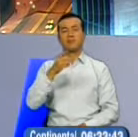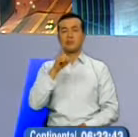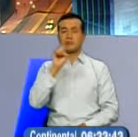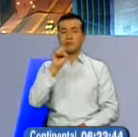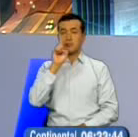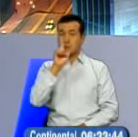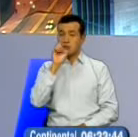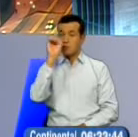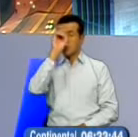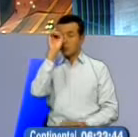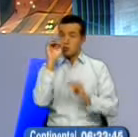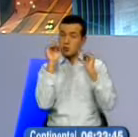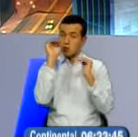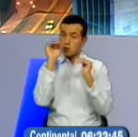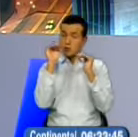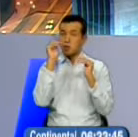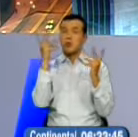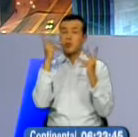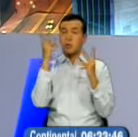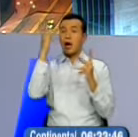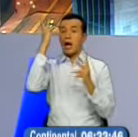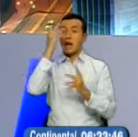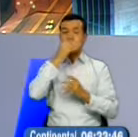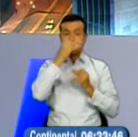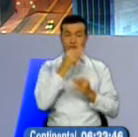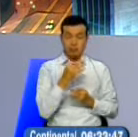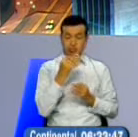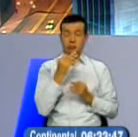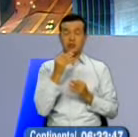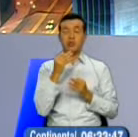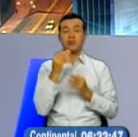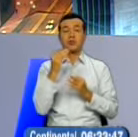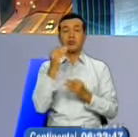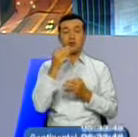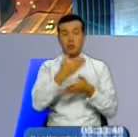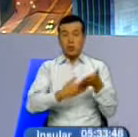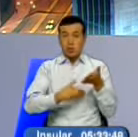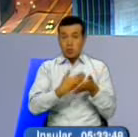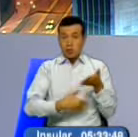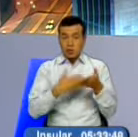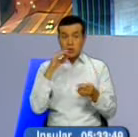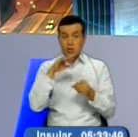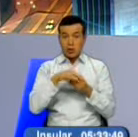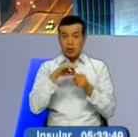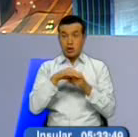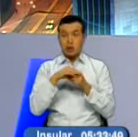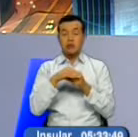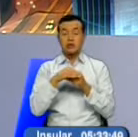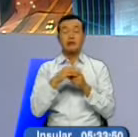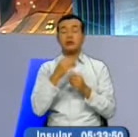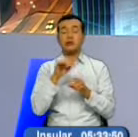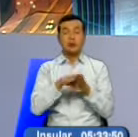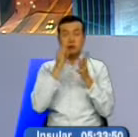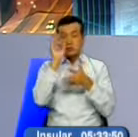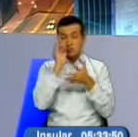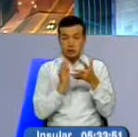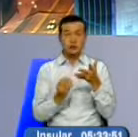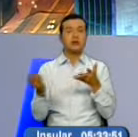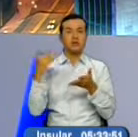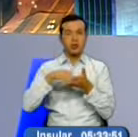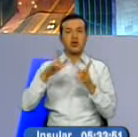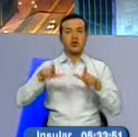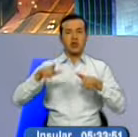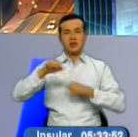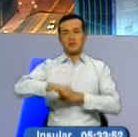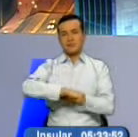0,01% fue la diferencia que existió entre el escrutinio oficial y el recuento de las actas objetadas, con lo cual no solo se ratificó el triunfo del binomio Moreno-Glas en